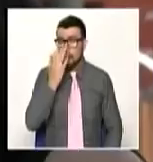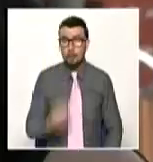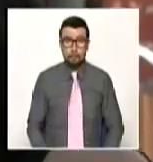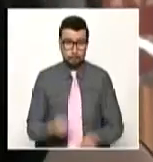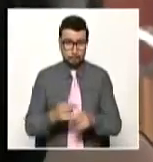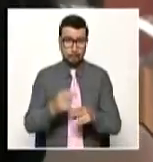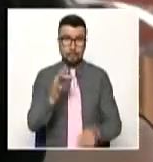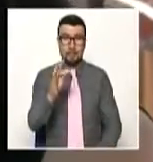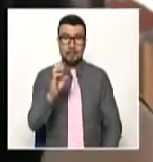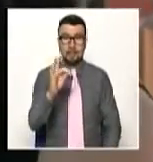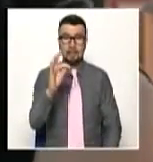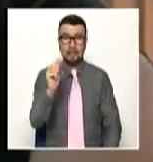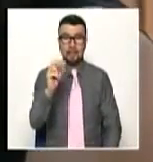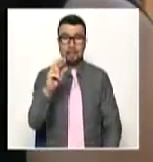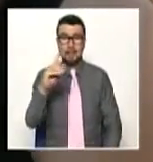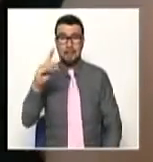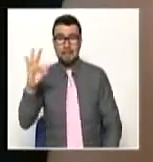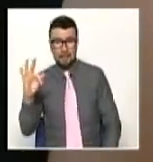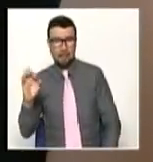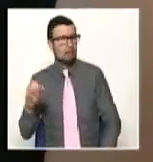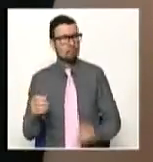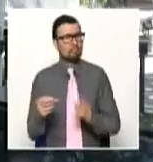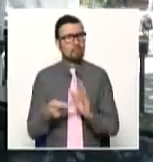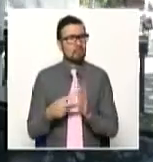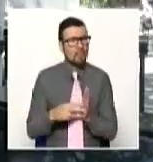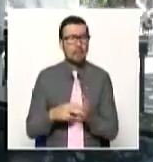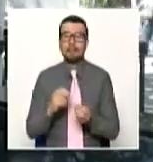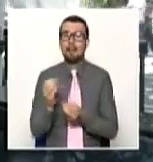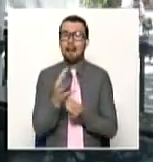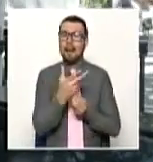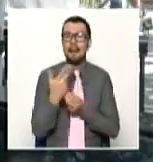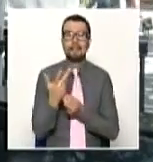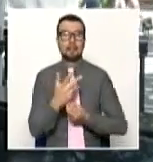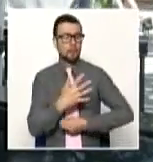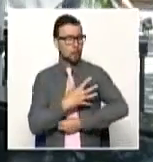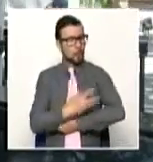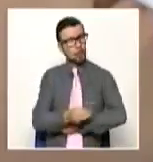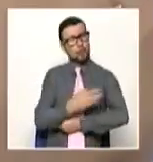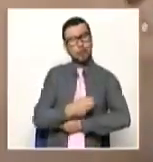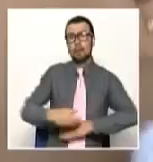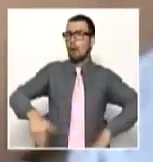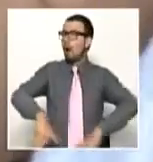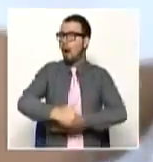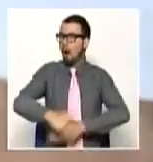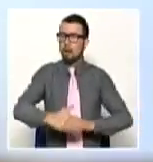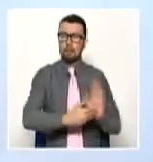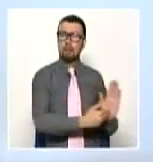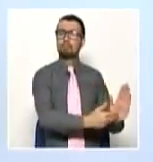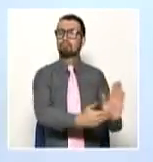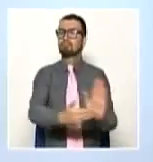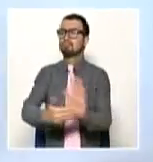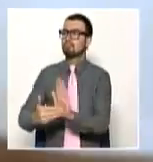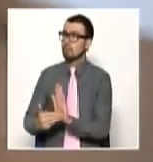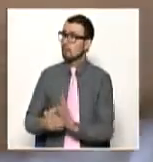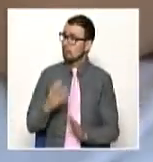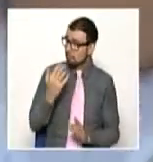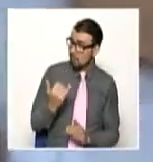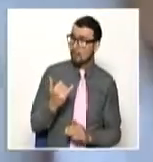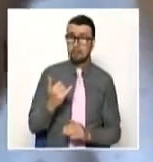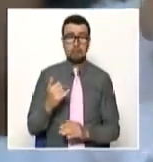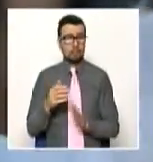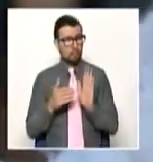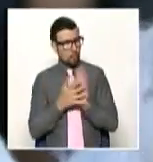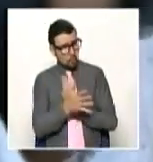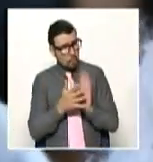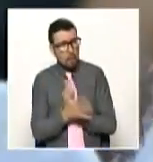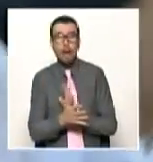Tetarte es el arte de amamantar en la calle, un proyecto fotográfico que busca incentivar la lactancia materna, desmitificarla e